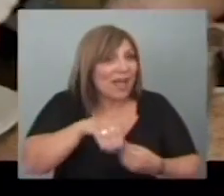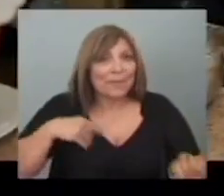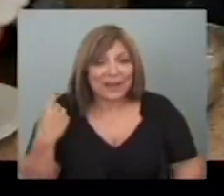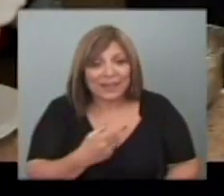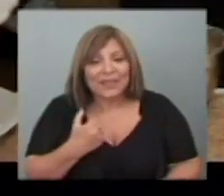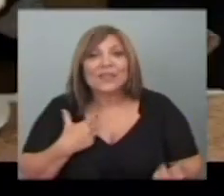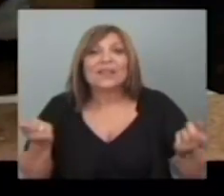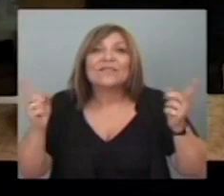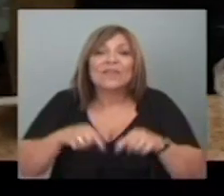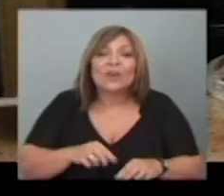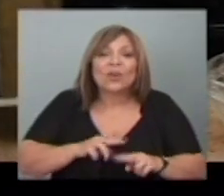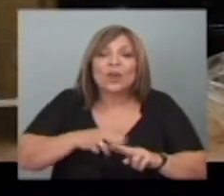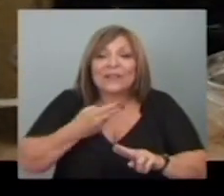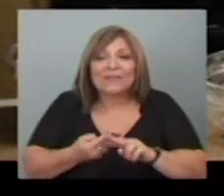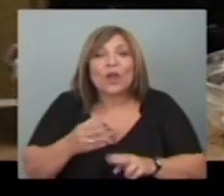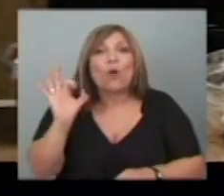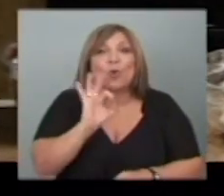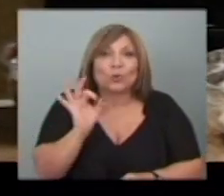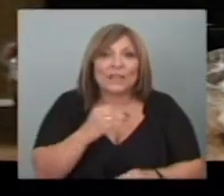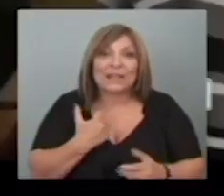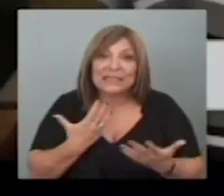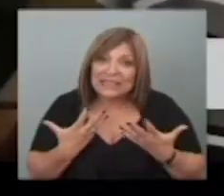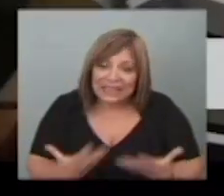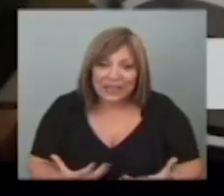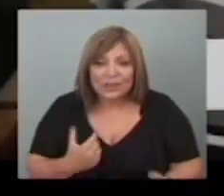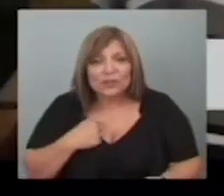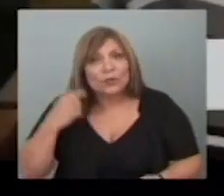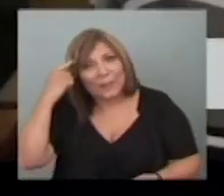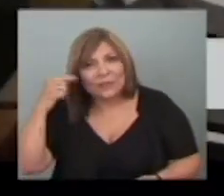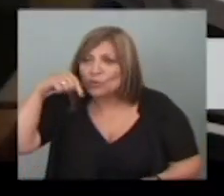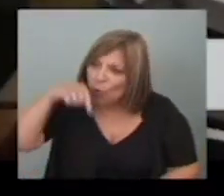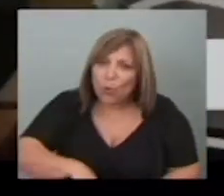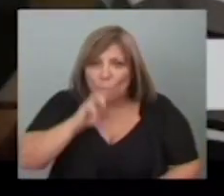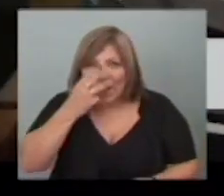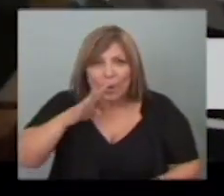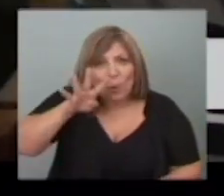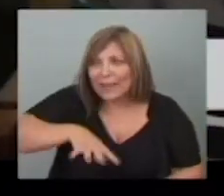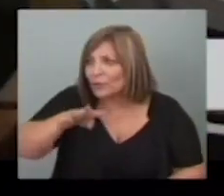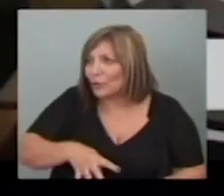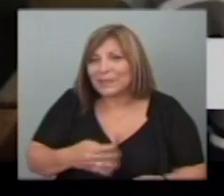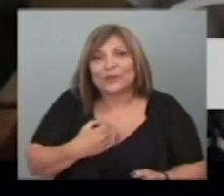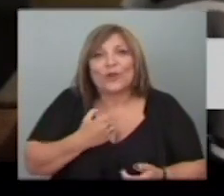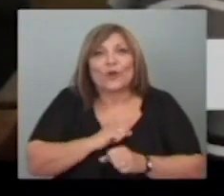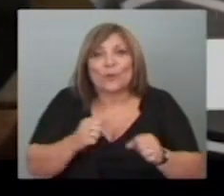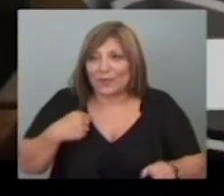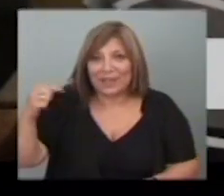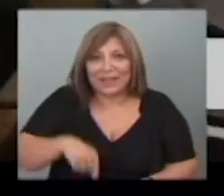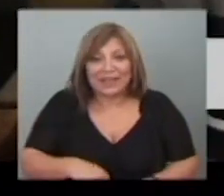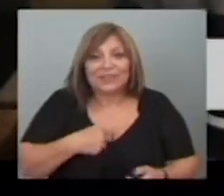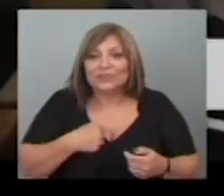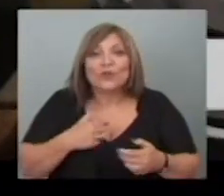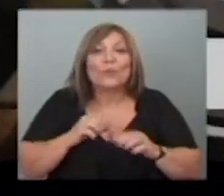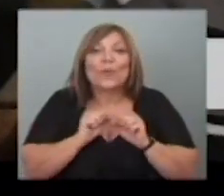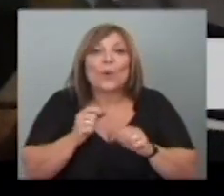por otra oportunidad. Él está haciendo esa apuesta. Yo pienso apostar acá, yo en 4 meses no te puedo decir que aposté.